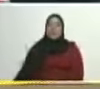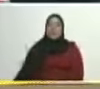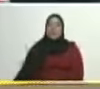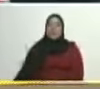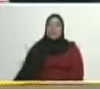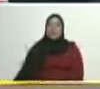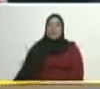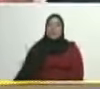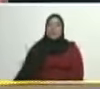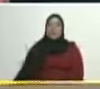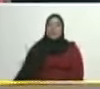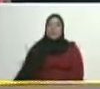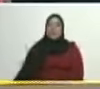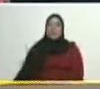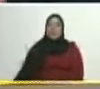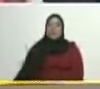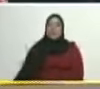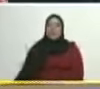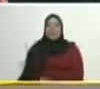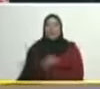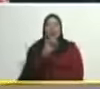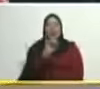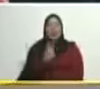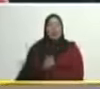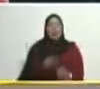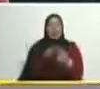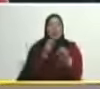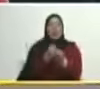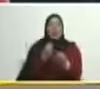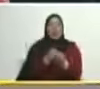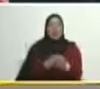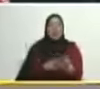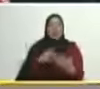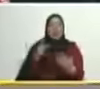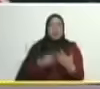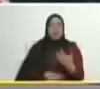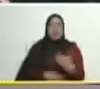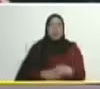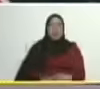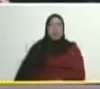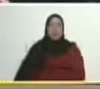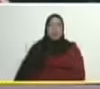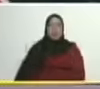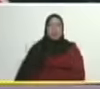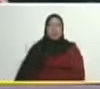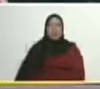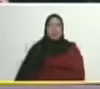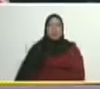ya han conocido, han valorado